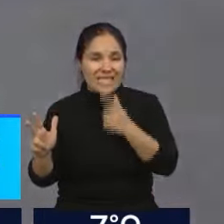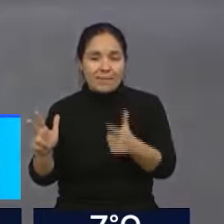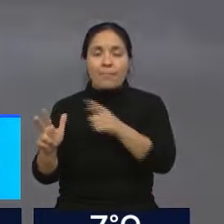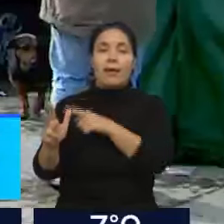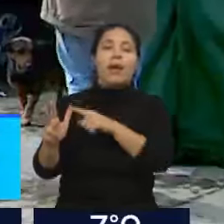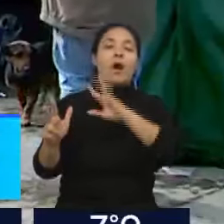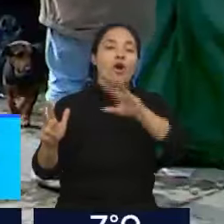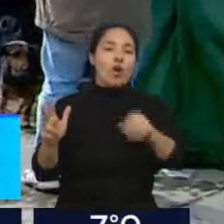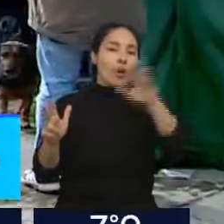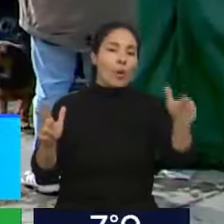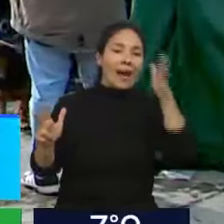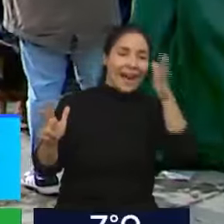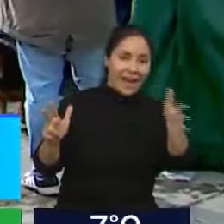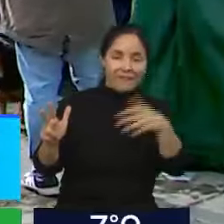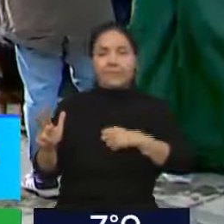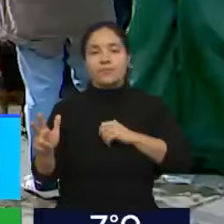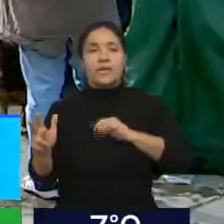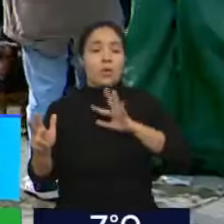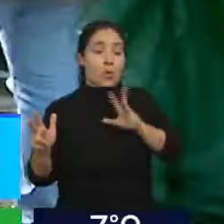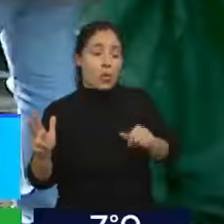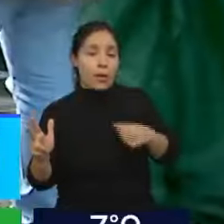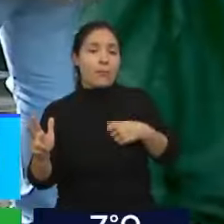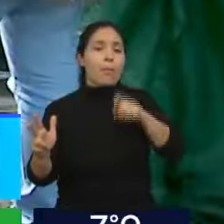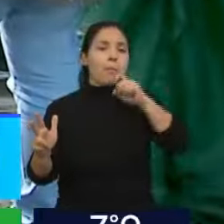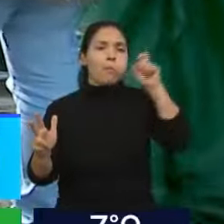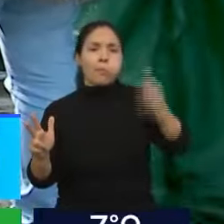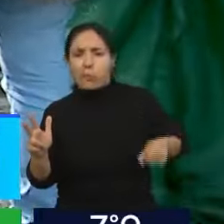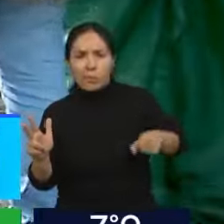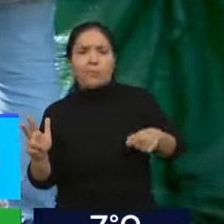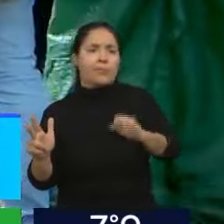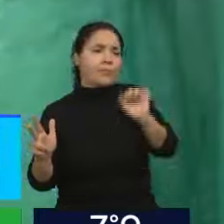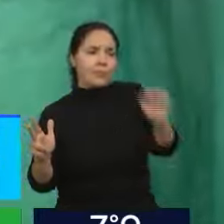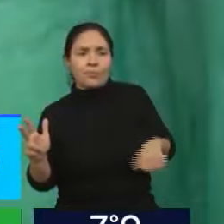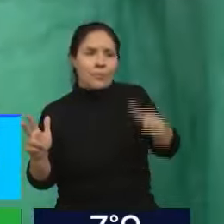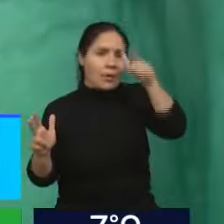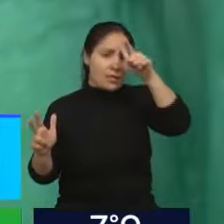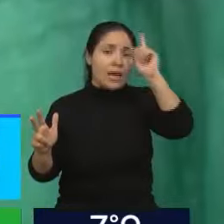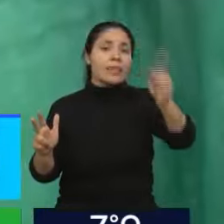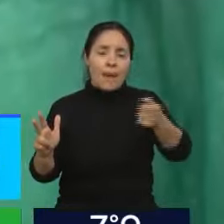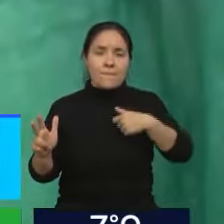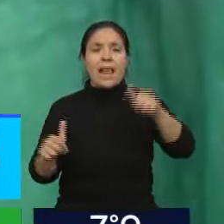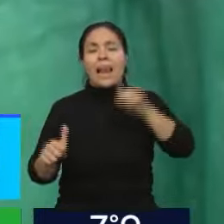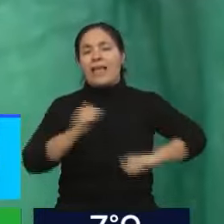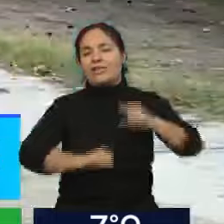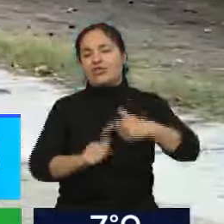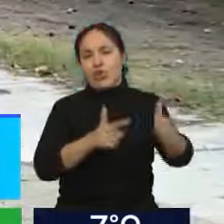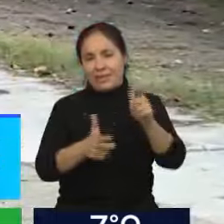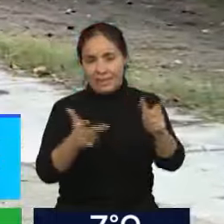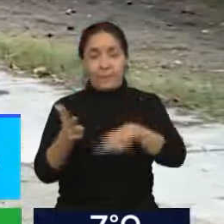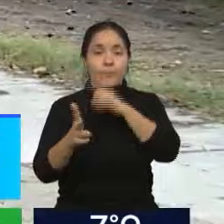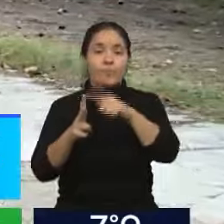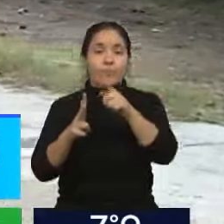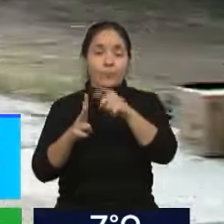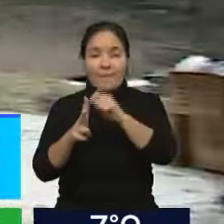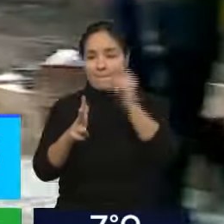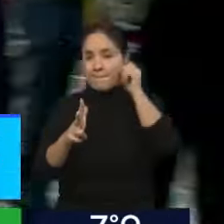robos agravados, hurto simple, desobediencia y lesiones. Ese es el mayor de ellos. El de 32 años,